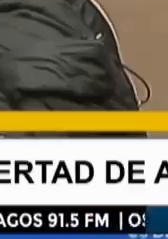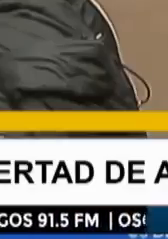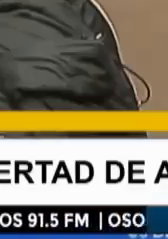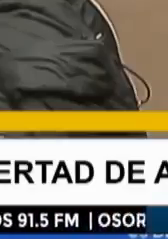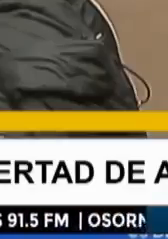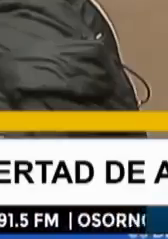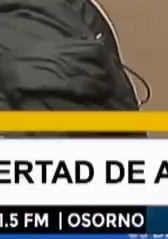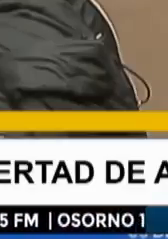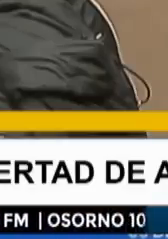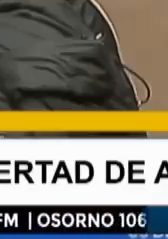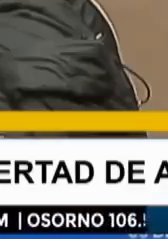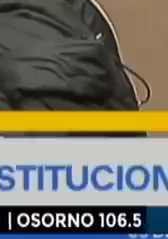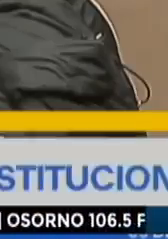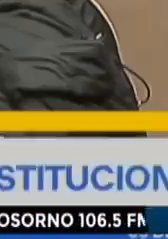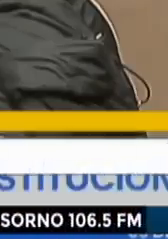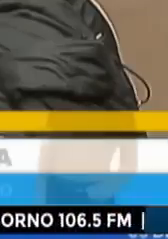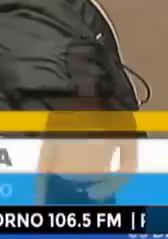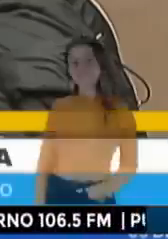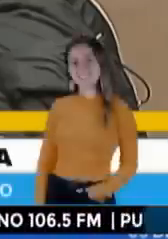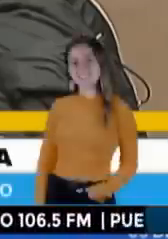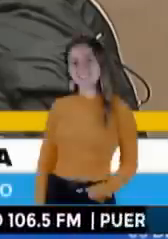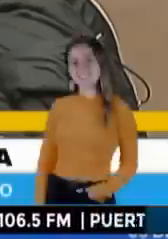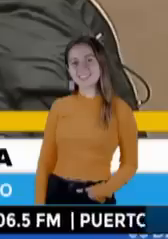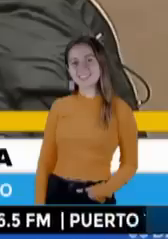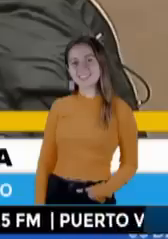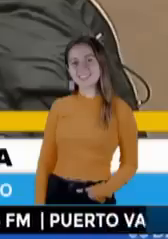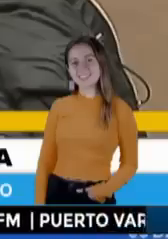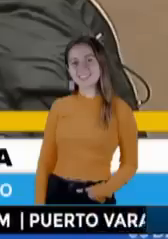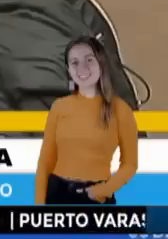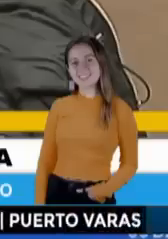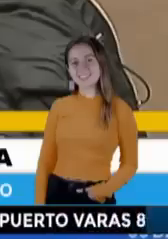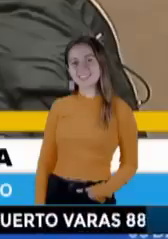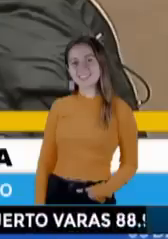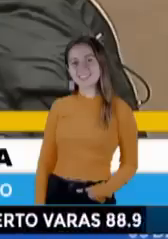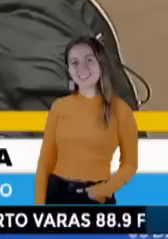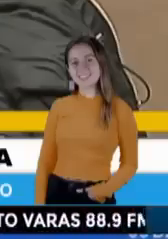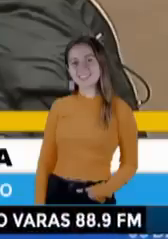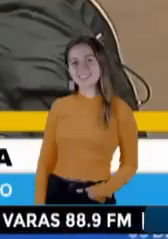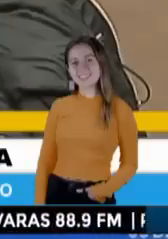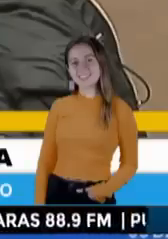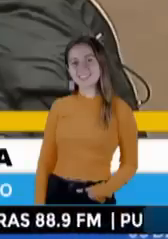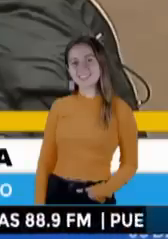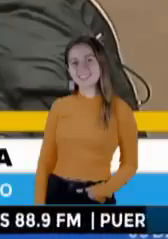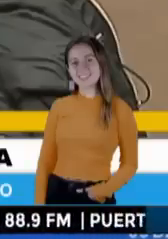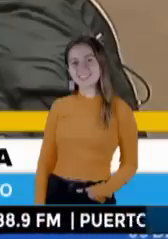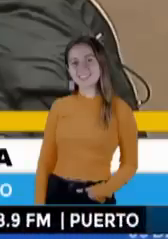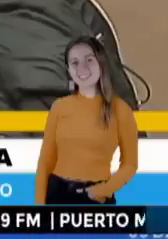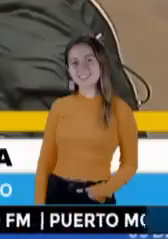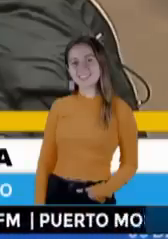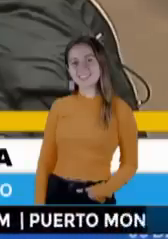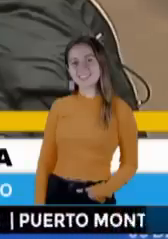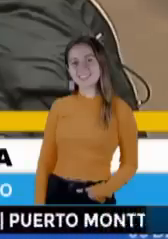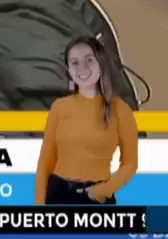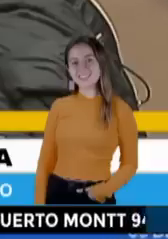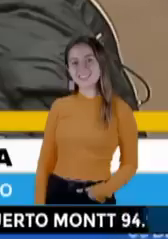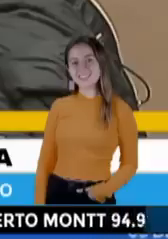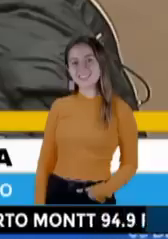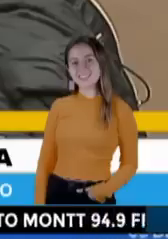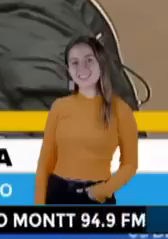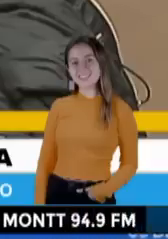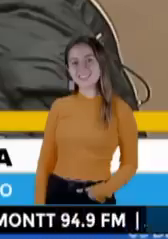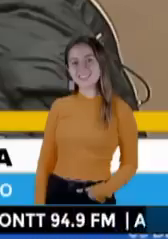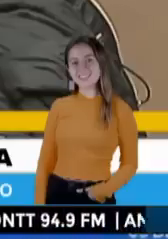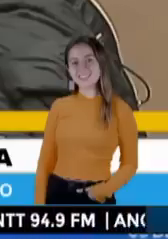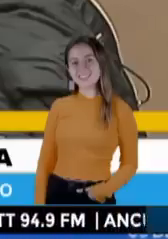rechazo. Una postura diferente a la que mostró la senadora Jimena Rincón fue la que se evidenció con más de 100 militantes